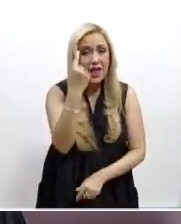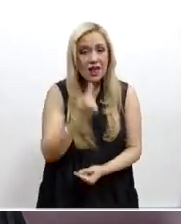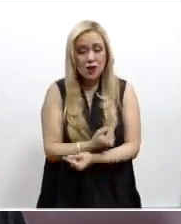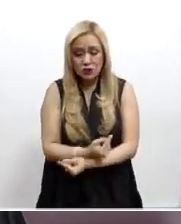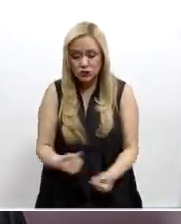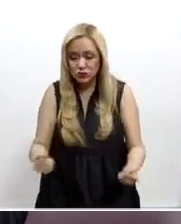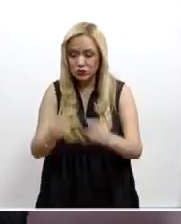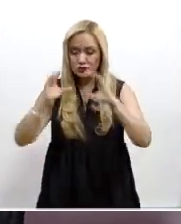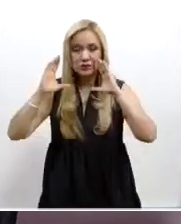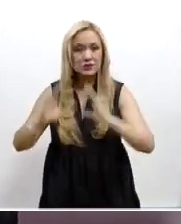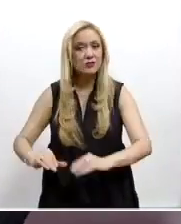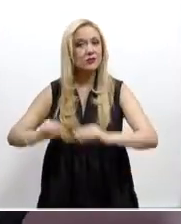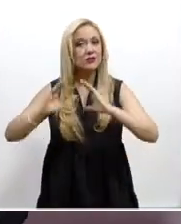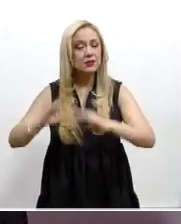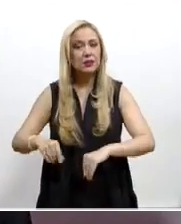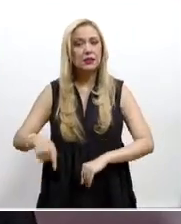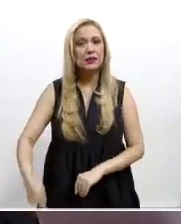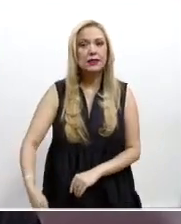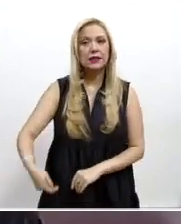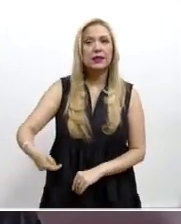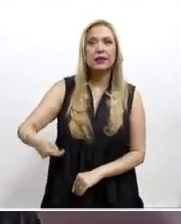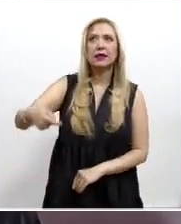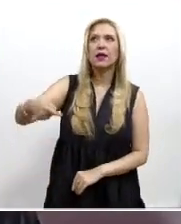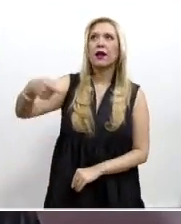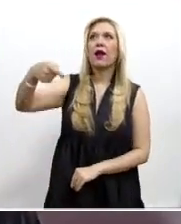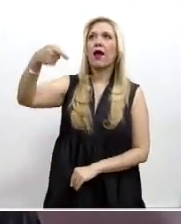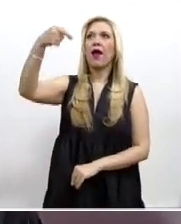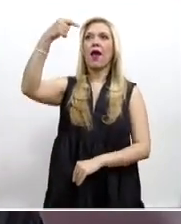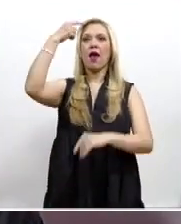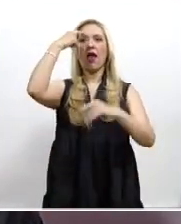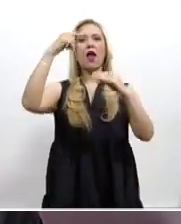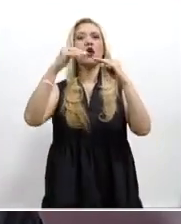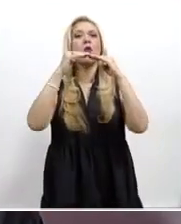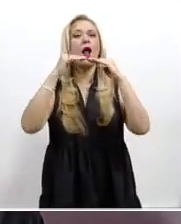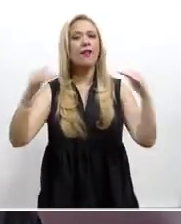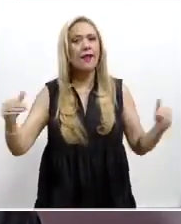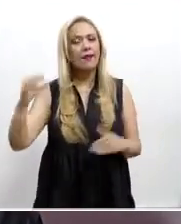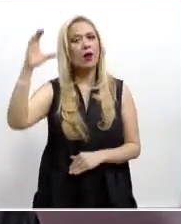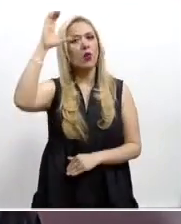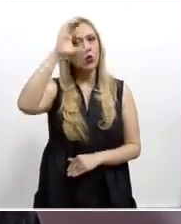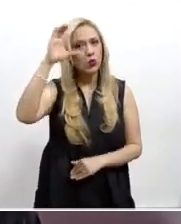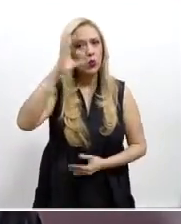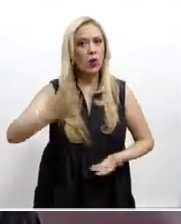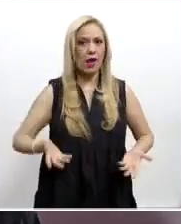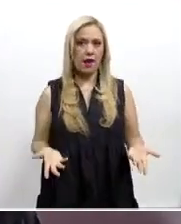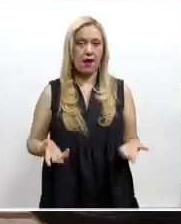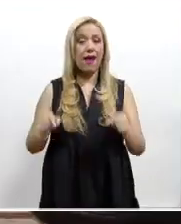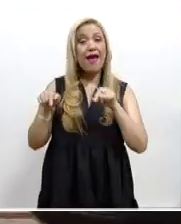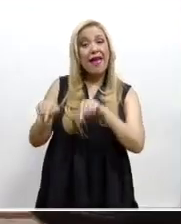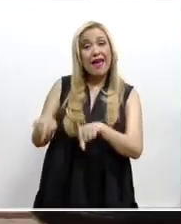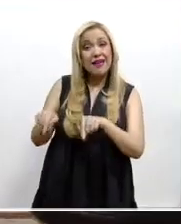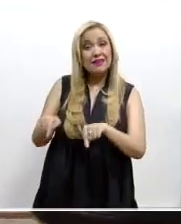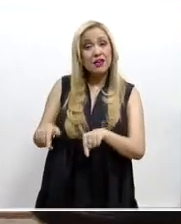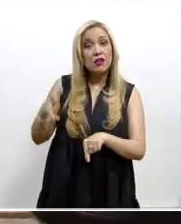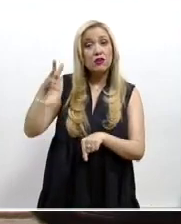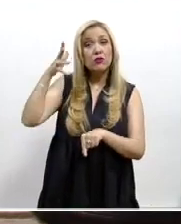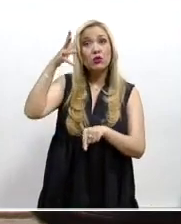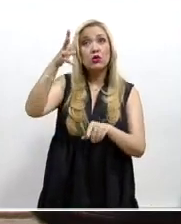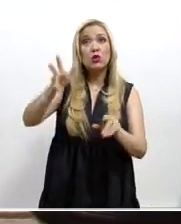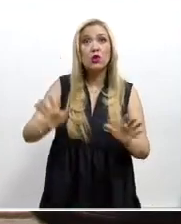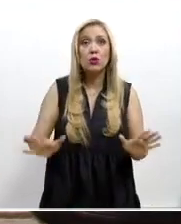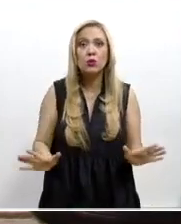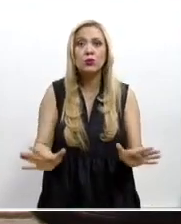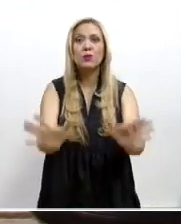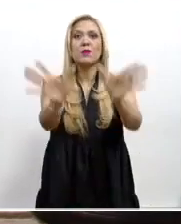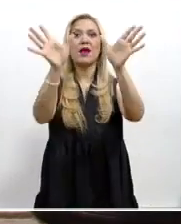para efecto de que ellos crezcan ya en una cultura de igualdad, que ellos sean quienes empujen el cambio,